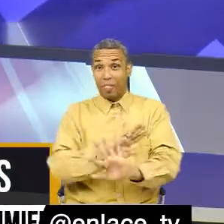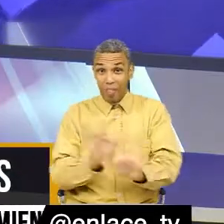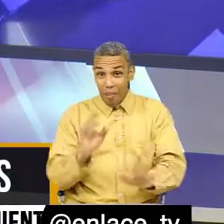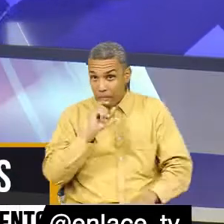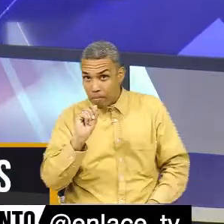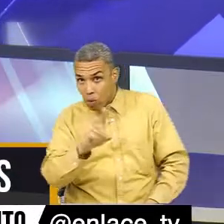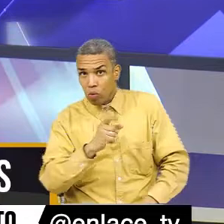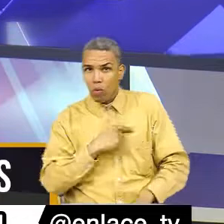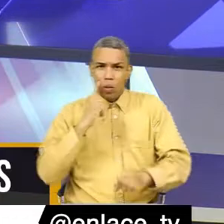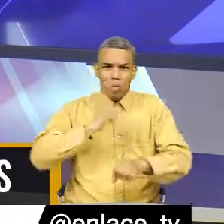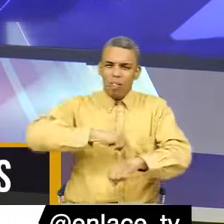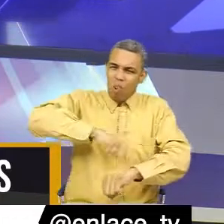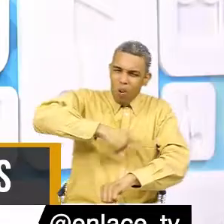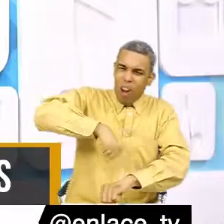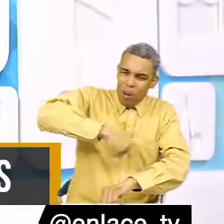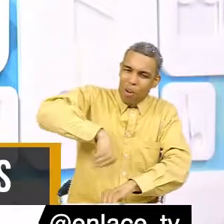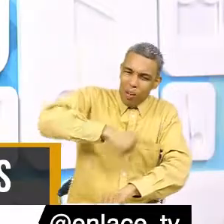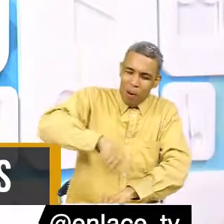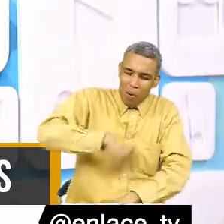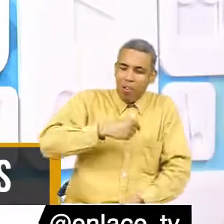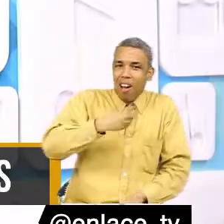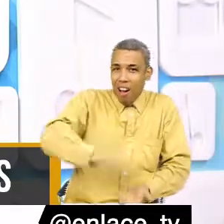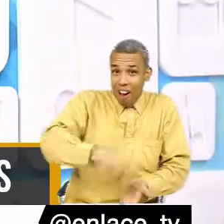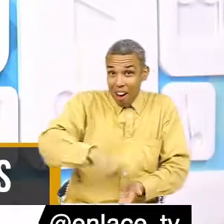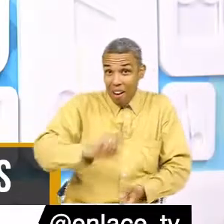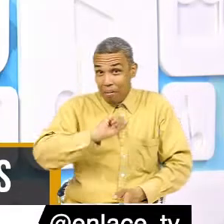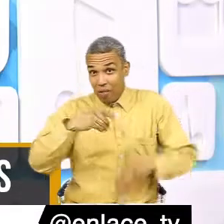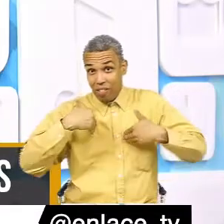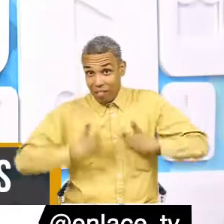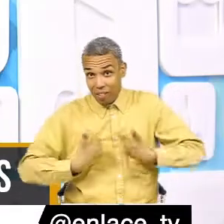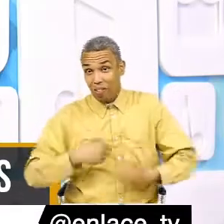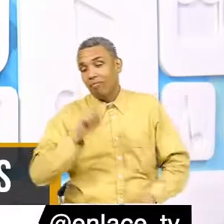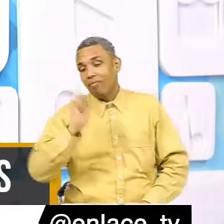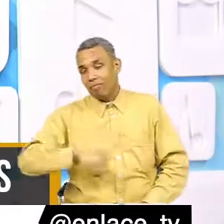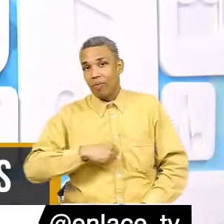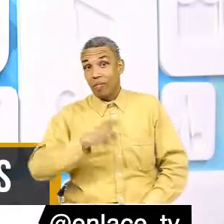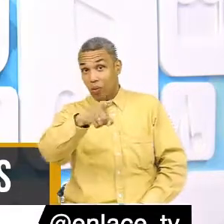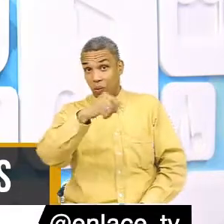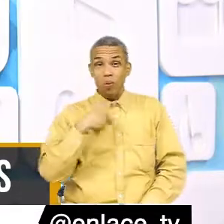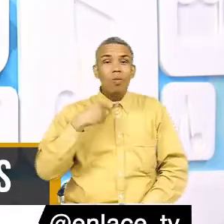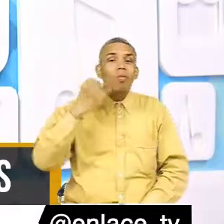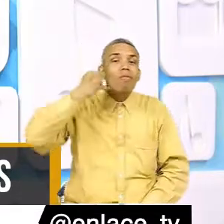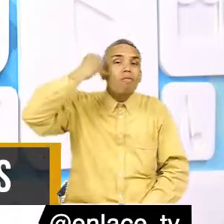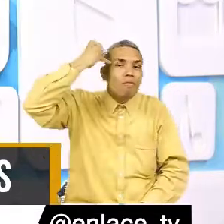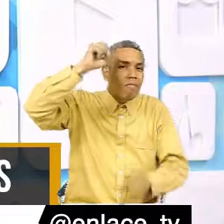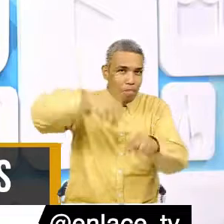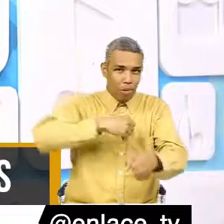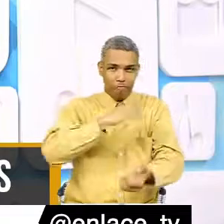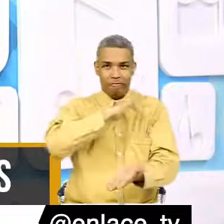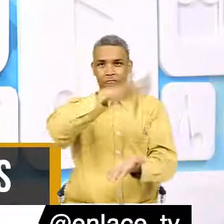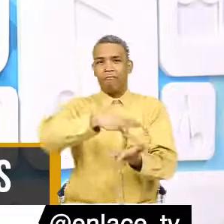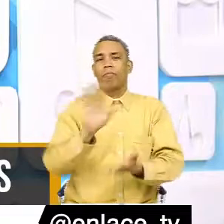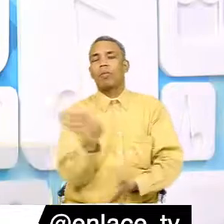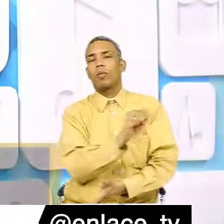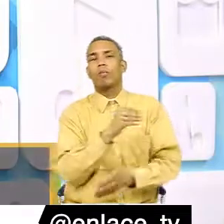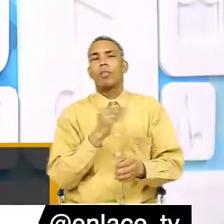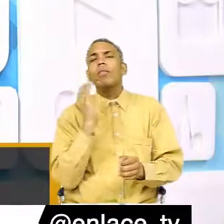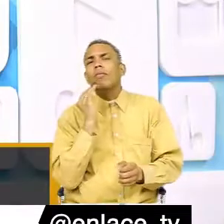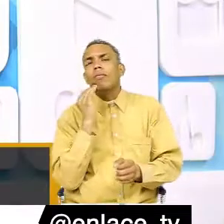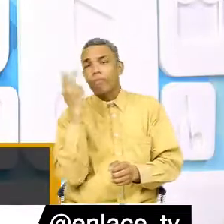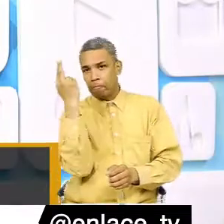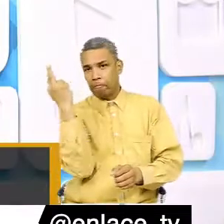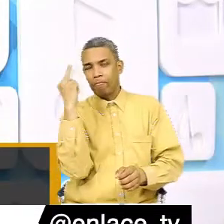con el amor y la amistad en el club. Hasta el amanecer, Yani. Estás cordialmente invitada, te esperamos, lo esperamos a todos. Este 17 a partir